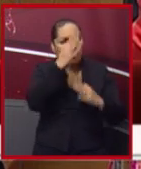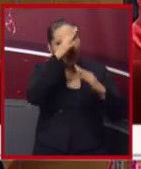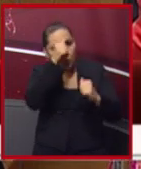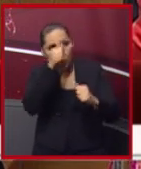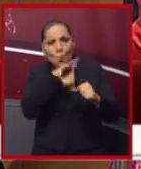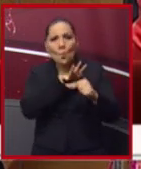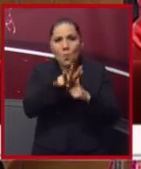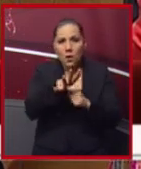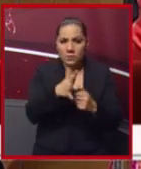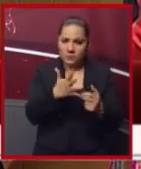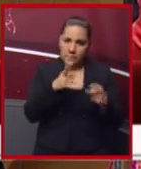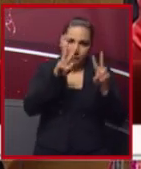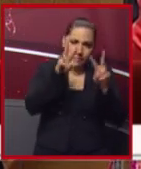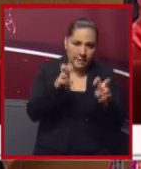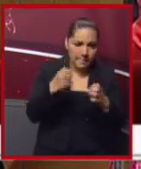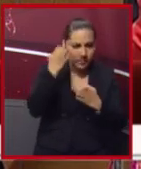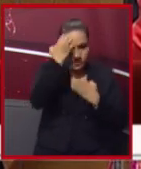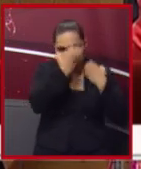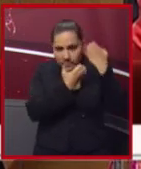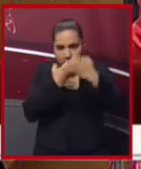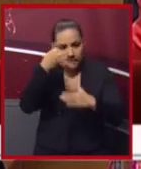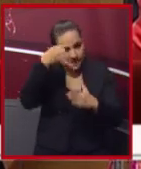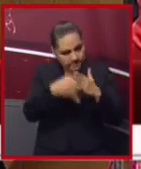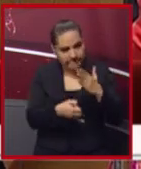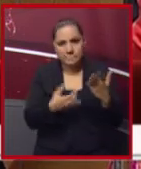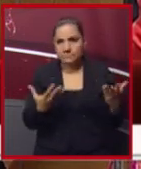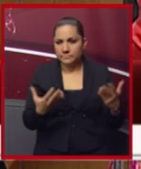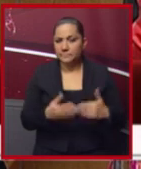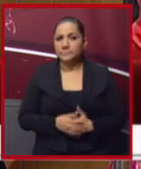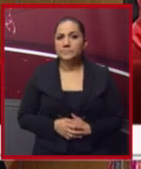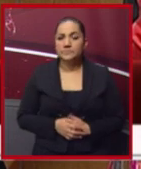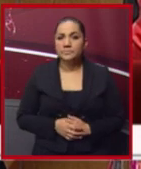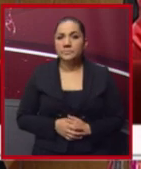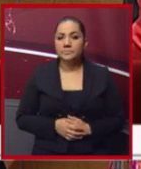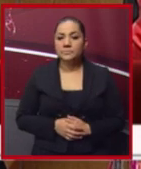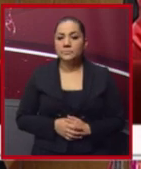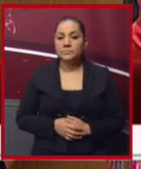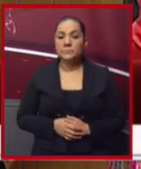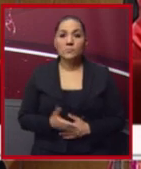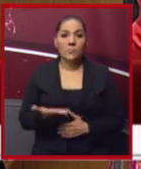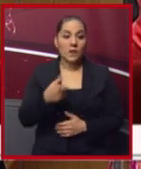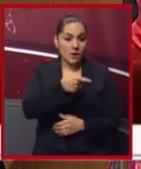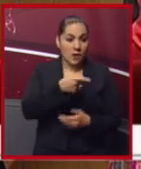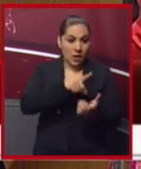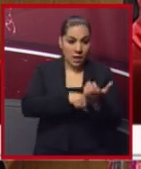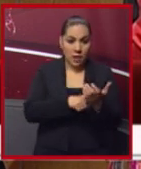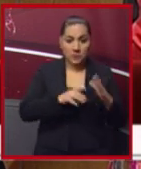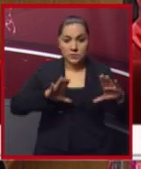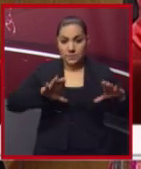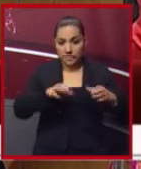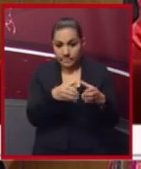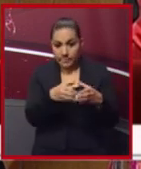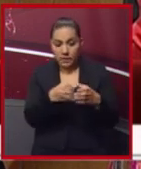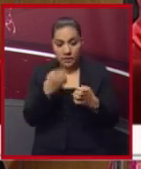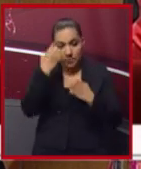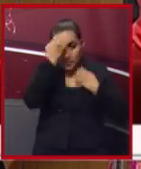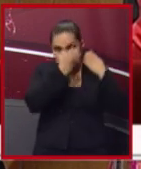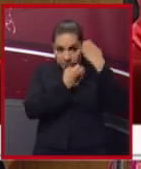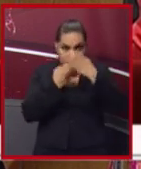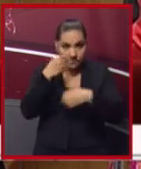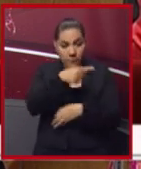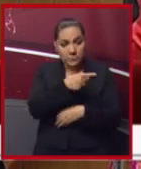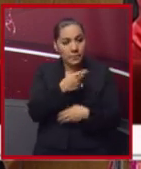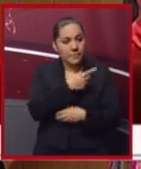Es una oportunidad para que todas las voces se escuchen de manera plural y tratemos